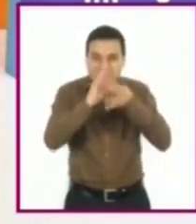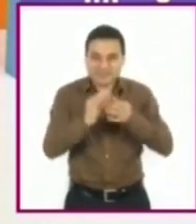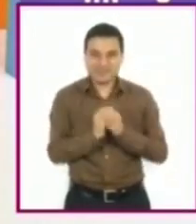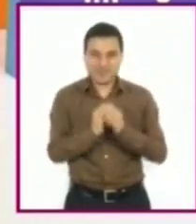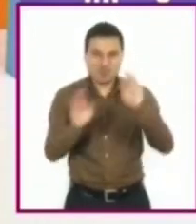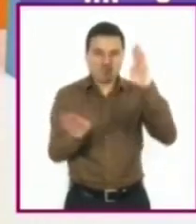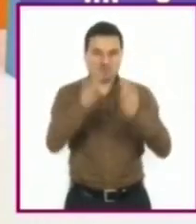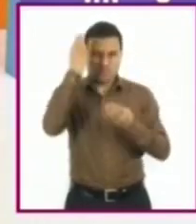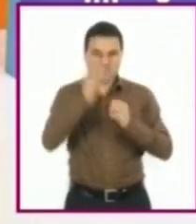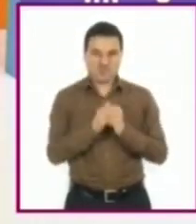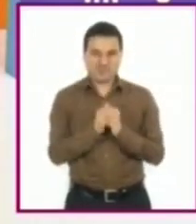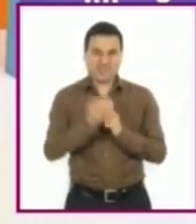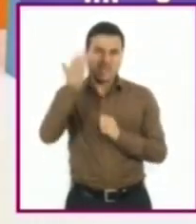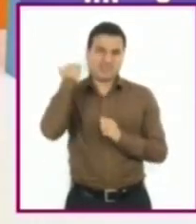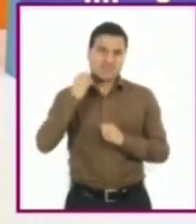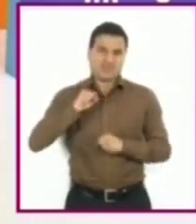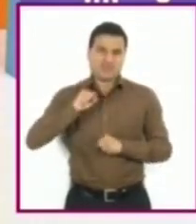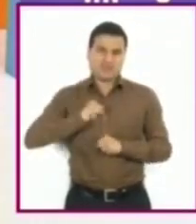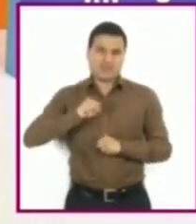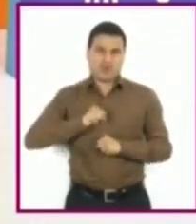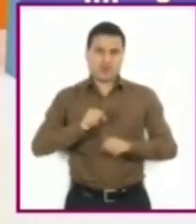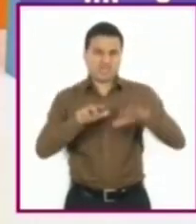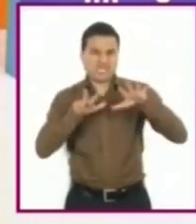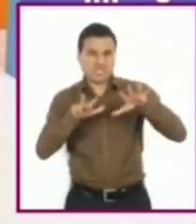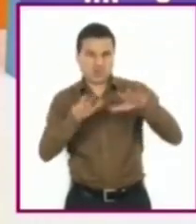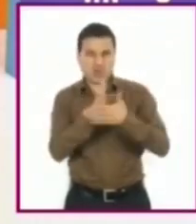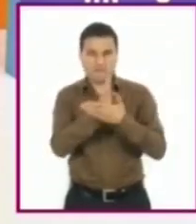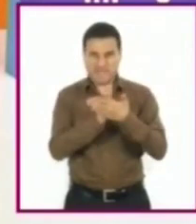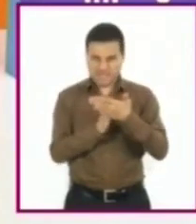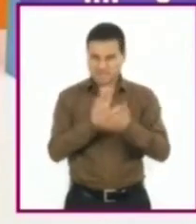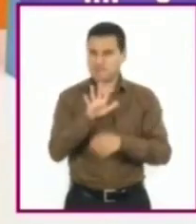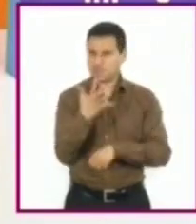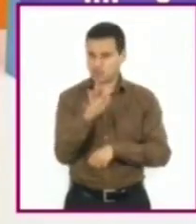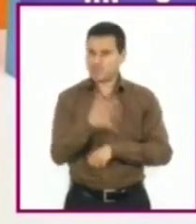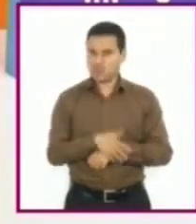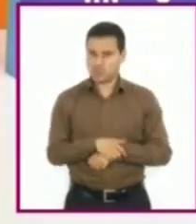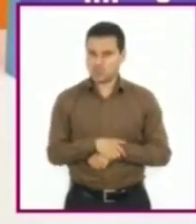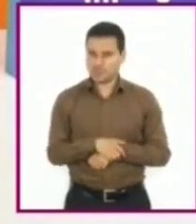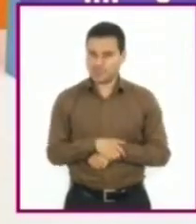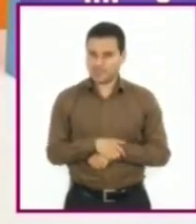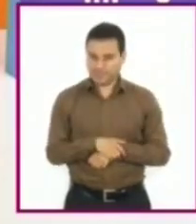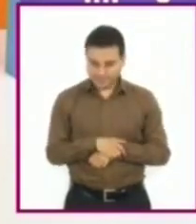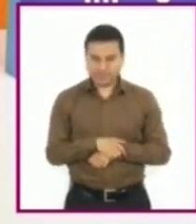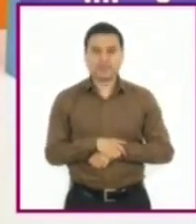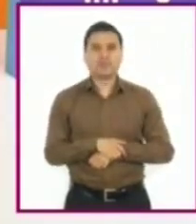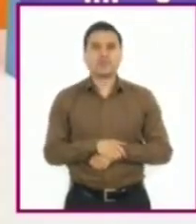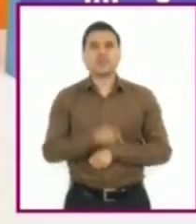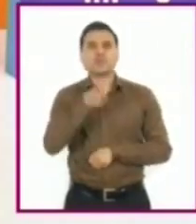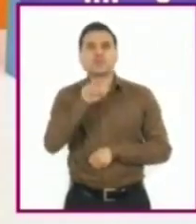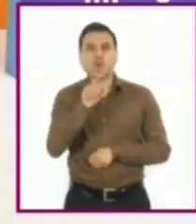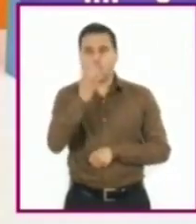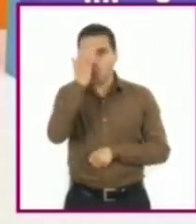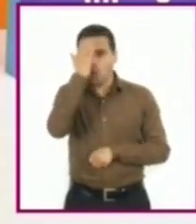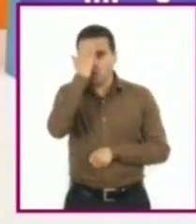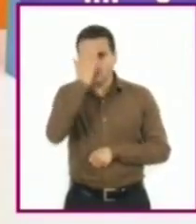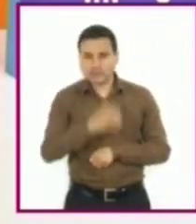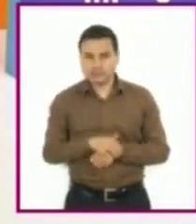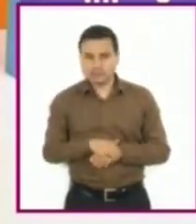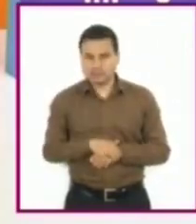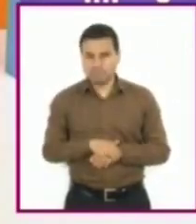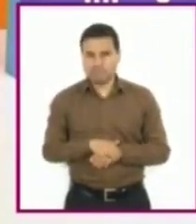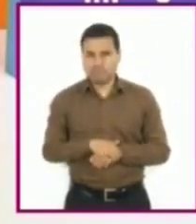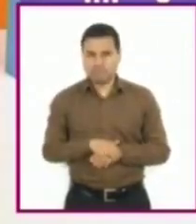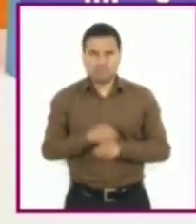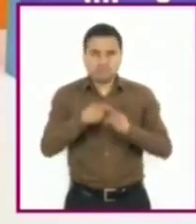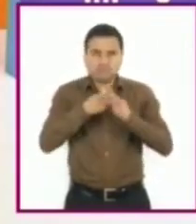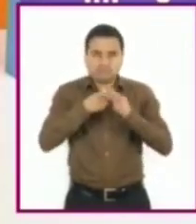mundiales ocurridos a mediados del siglo XVIII. Particularmente, identificaremos las causas y consecuencias que dieron lugar a